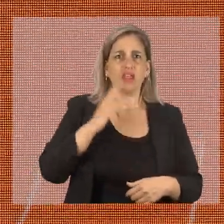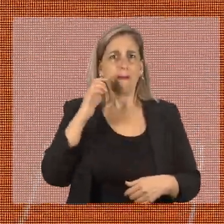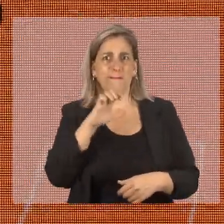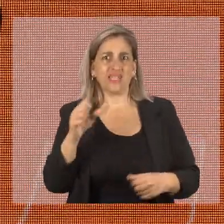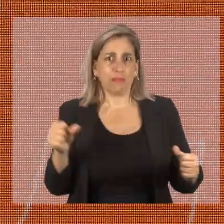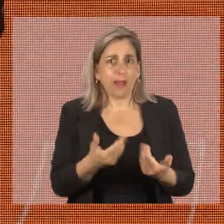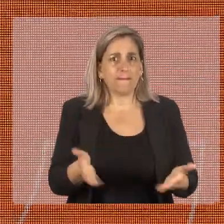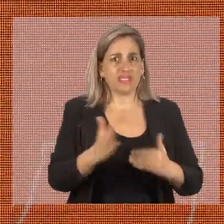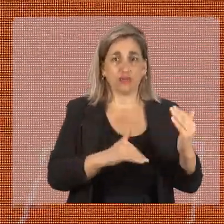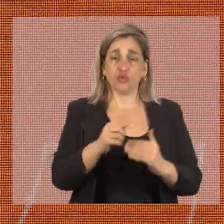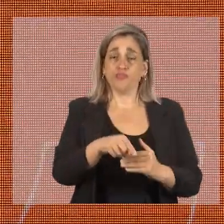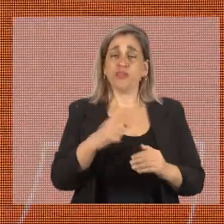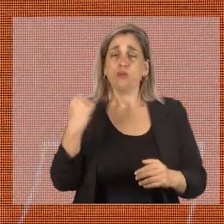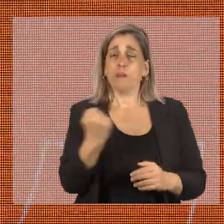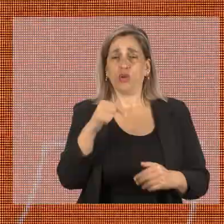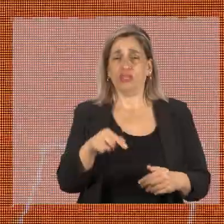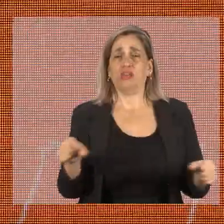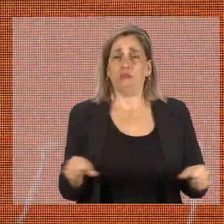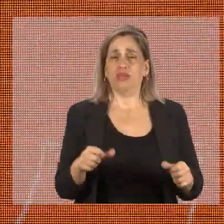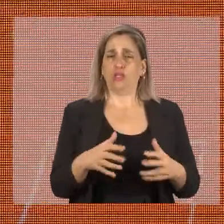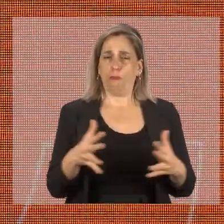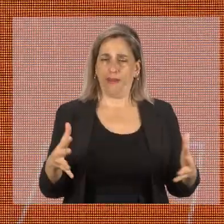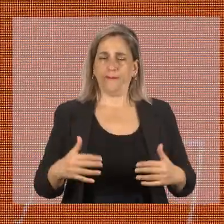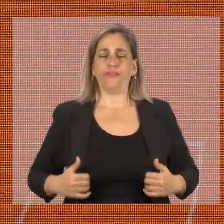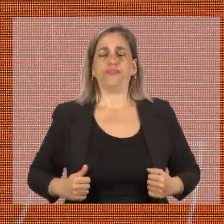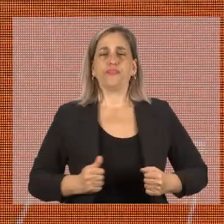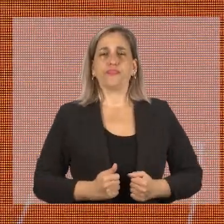cosas macro que tenemos.